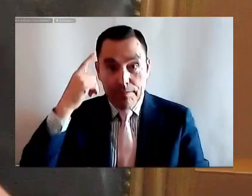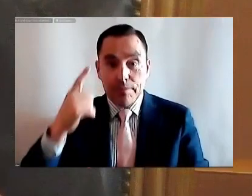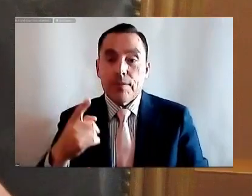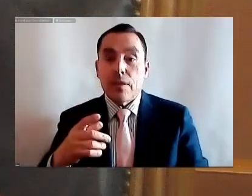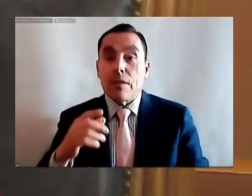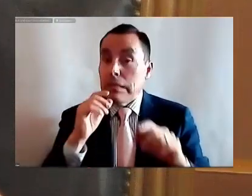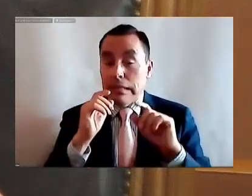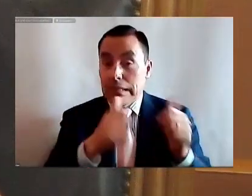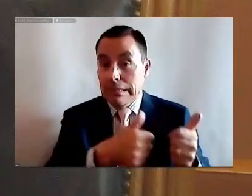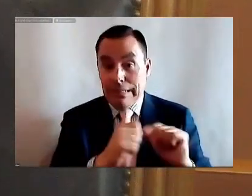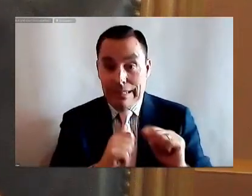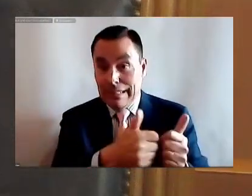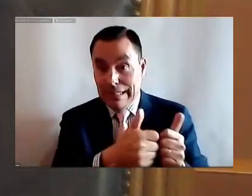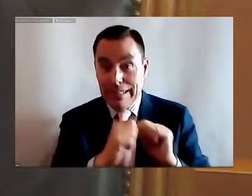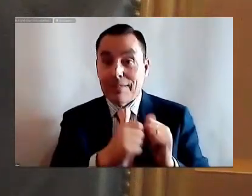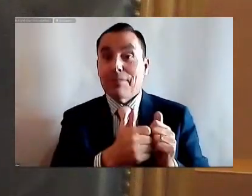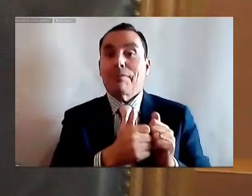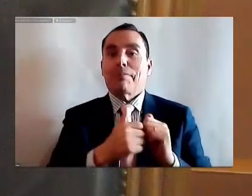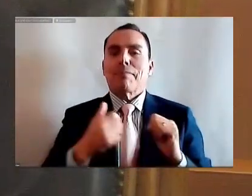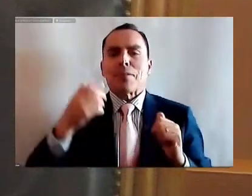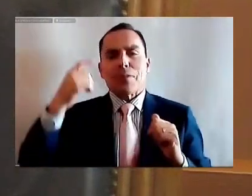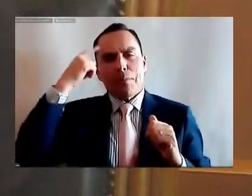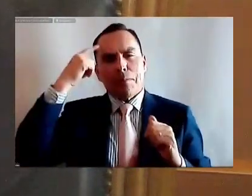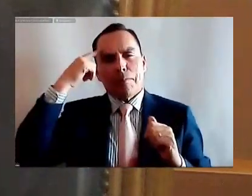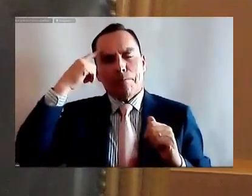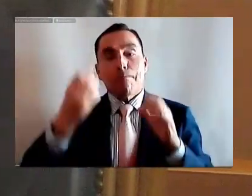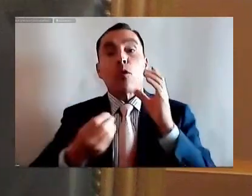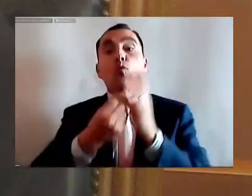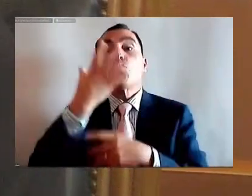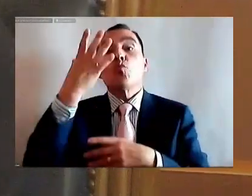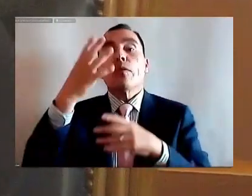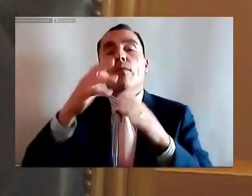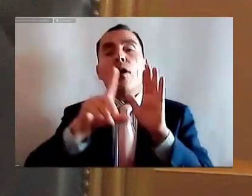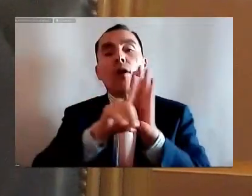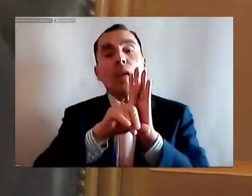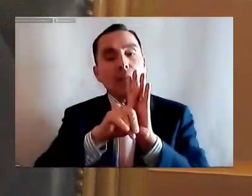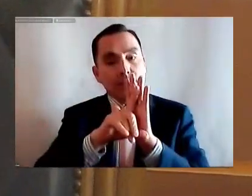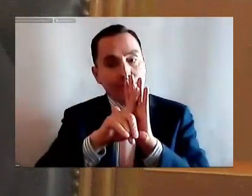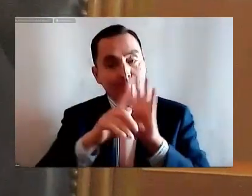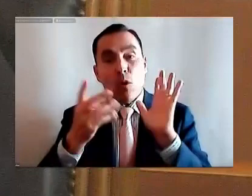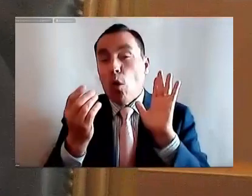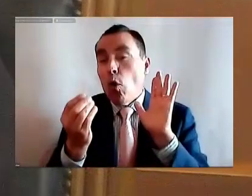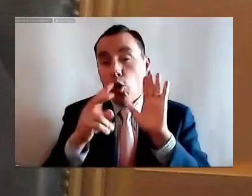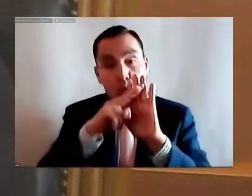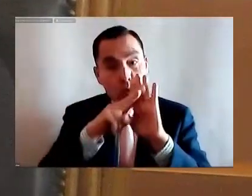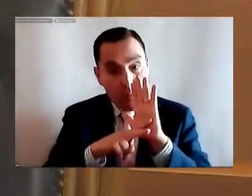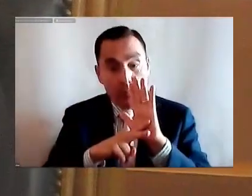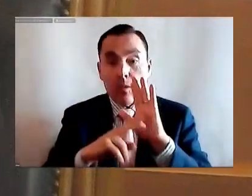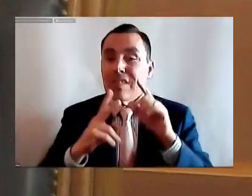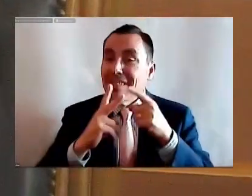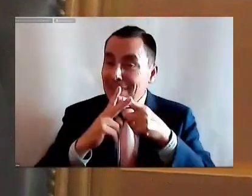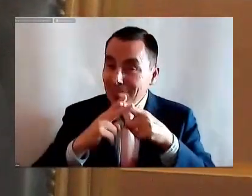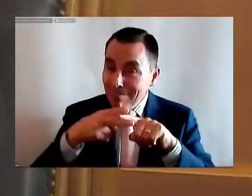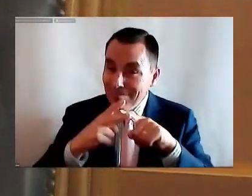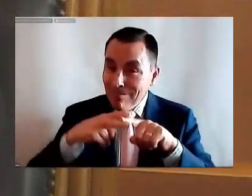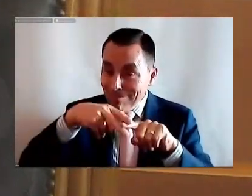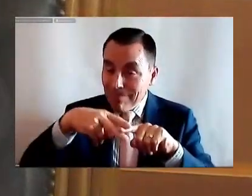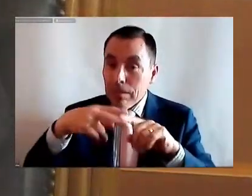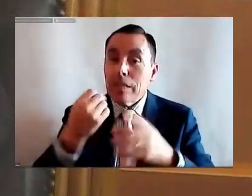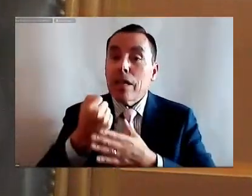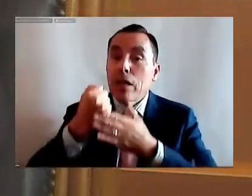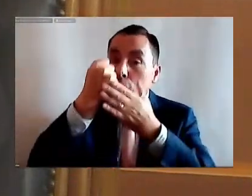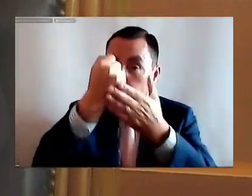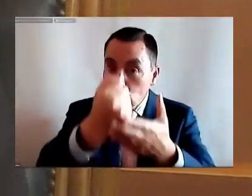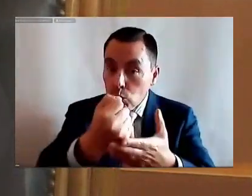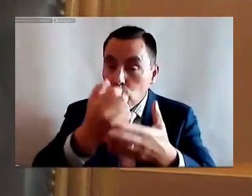crear nuevos instrumentos que se hagan cargo de esta relación distinta con el tiempo, porque finalmente en el contrato de